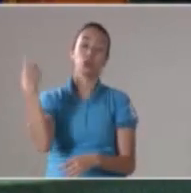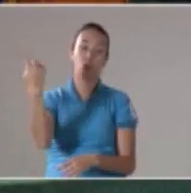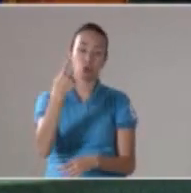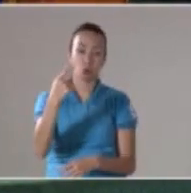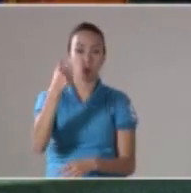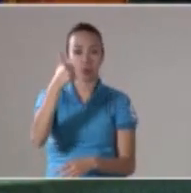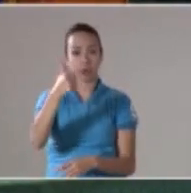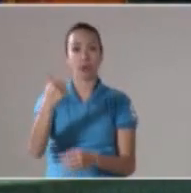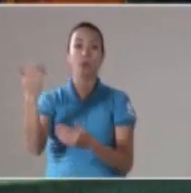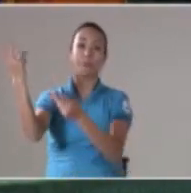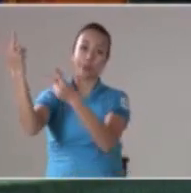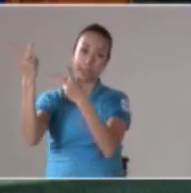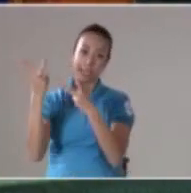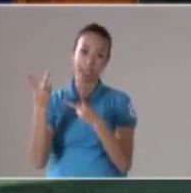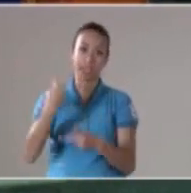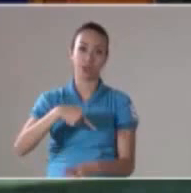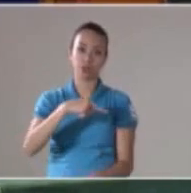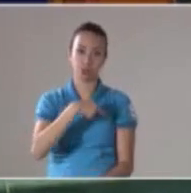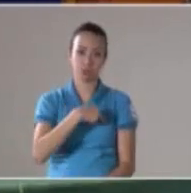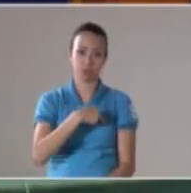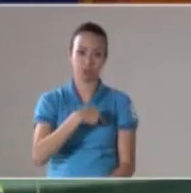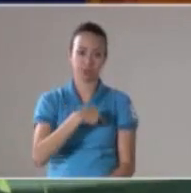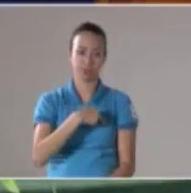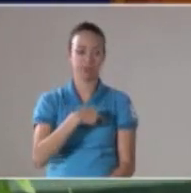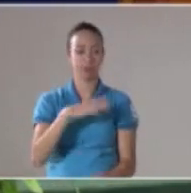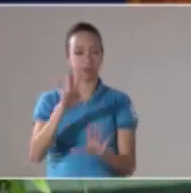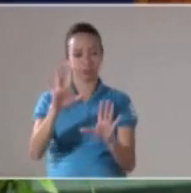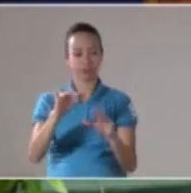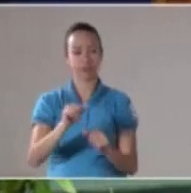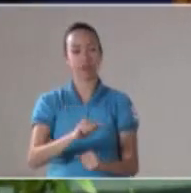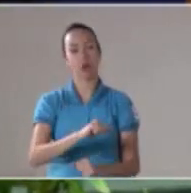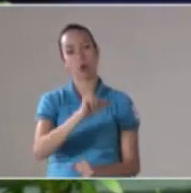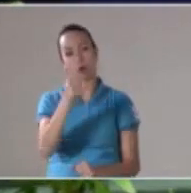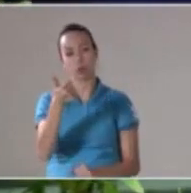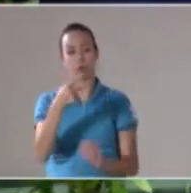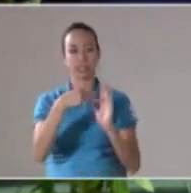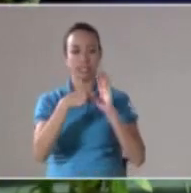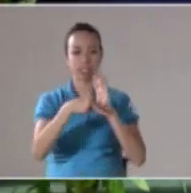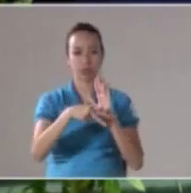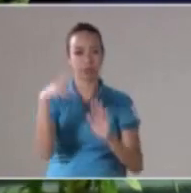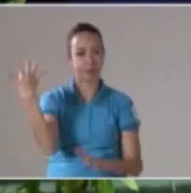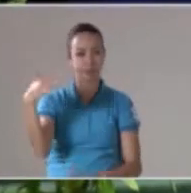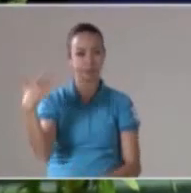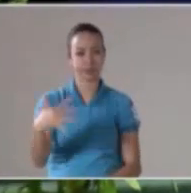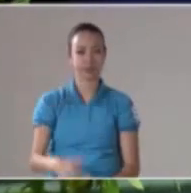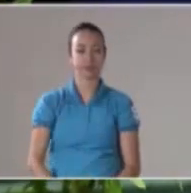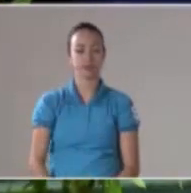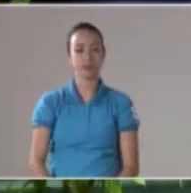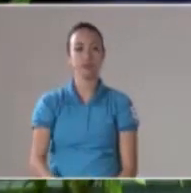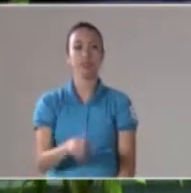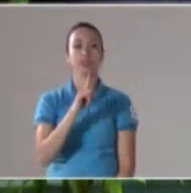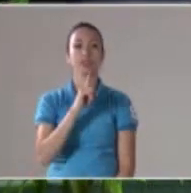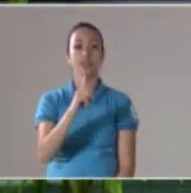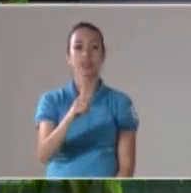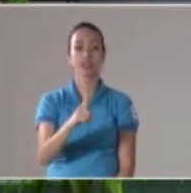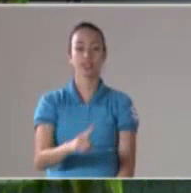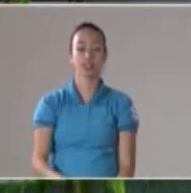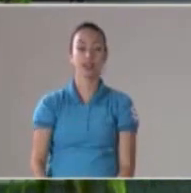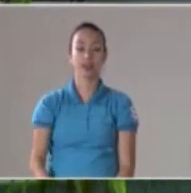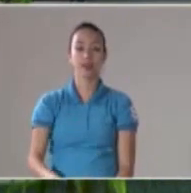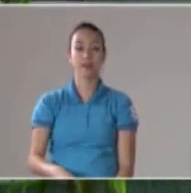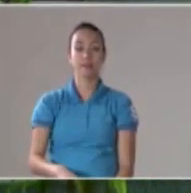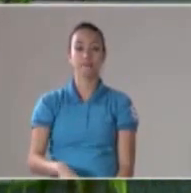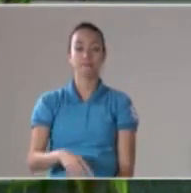nosotros. ¿Me voy dando a entender o no? Va, miremos otro versículo rápido, pues. Dice